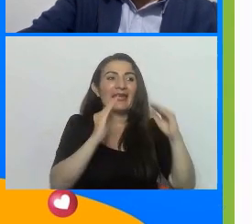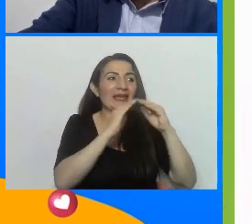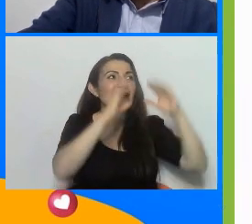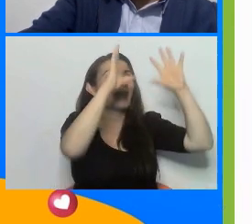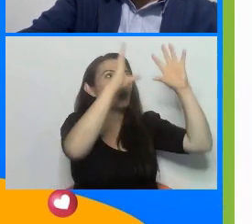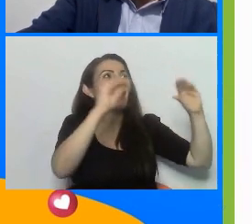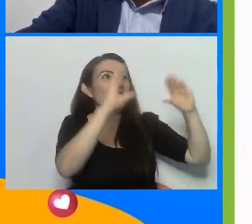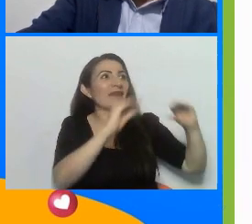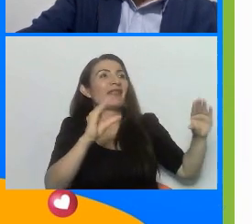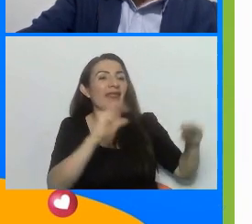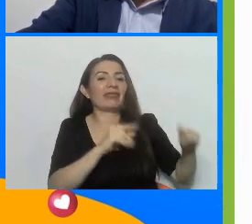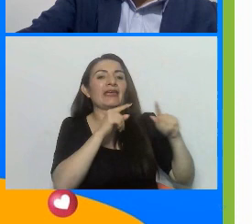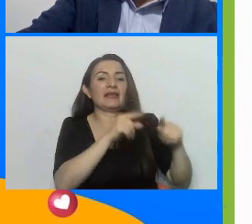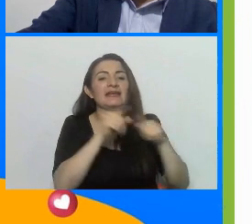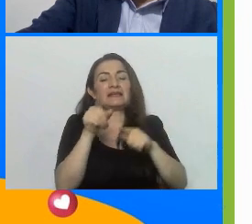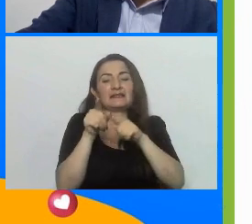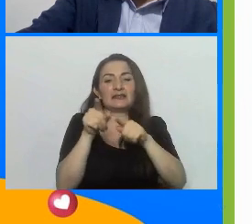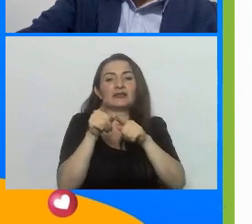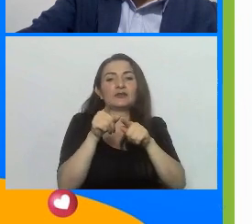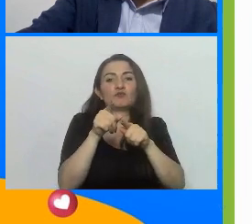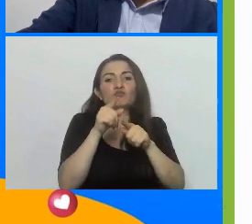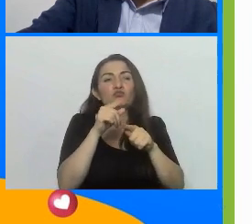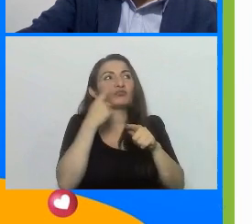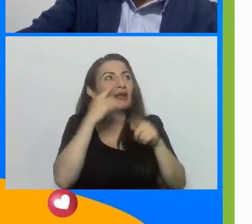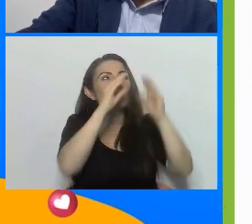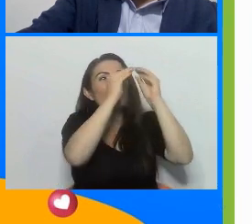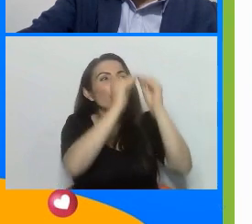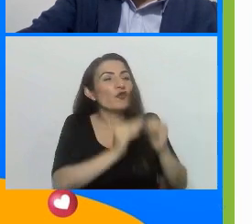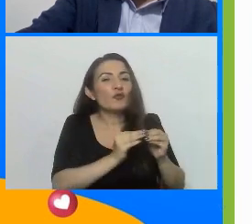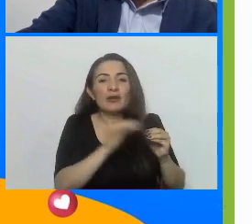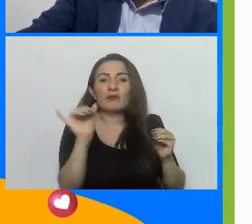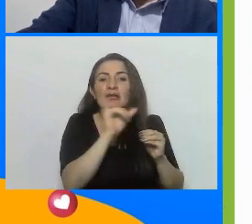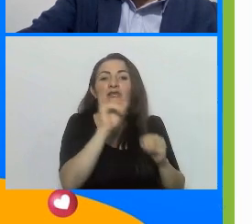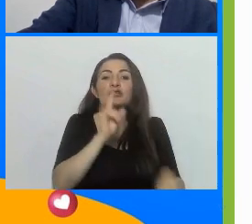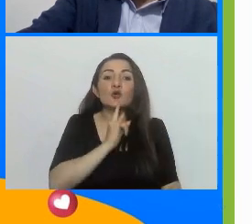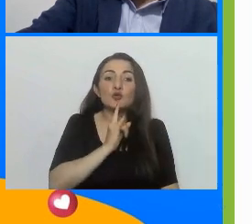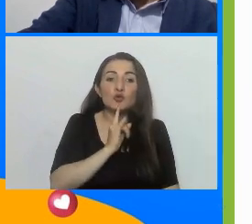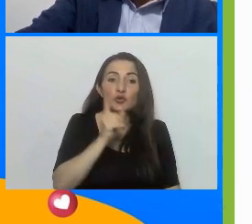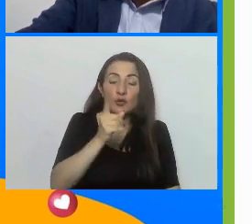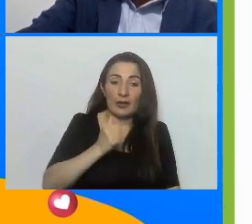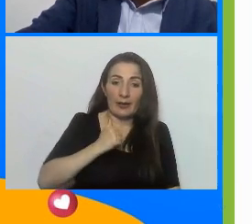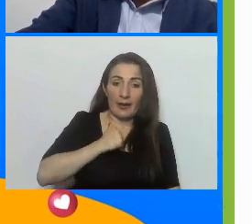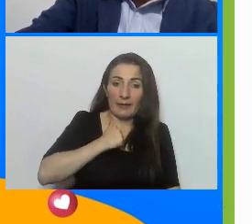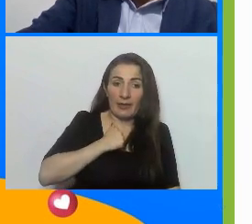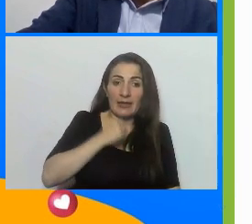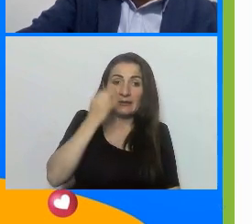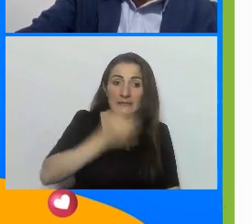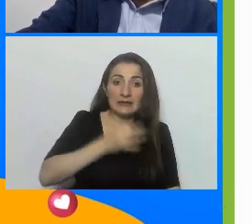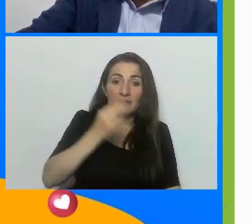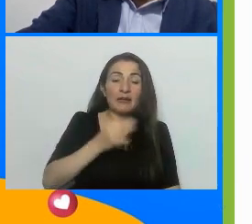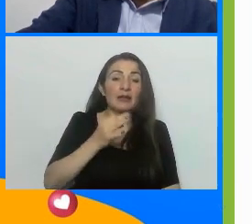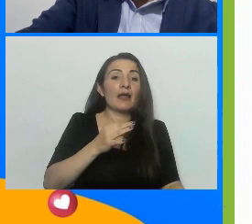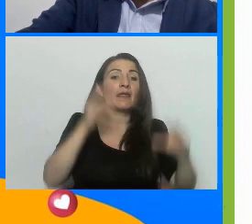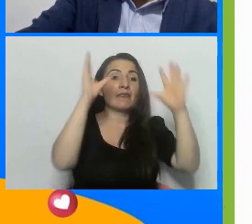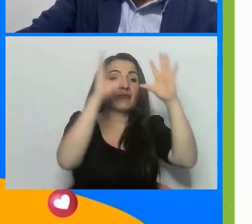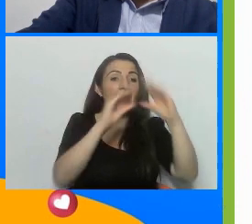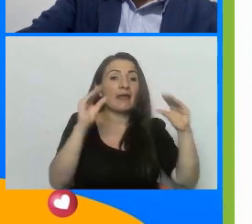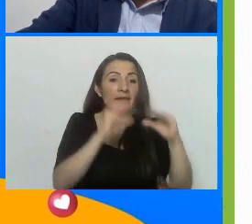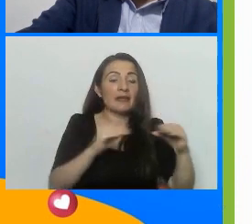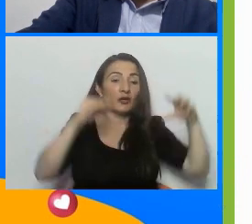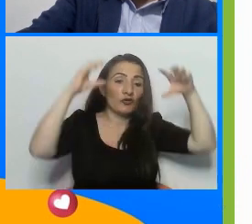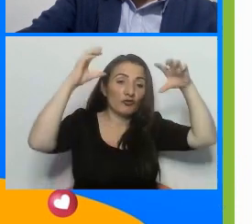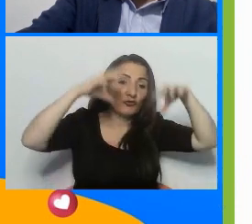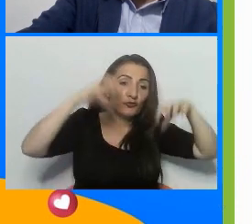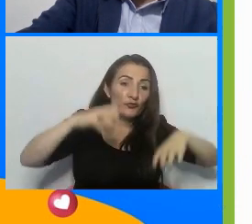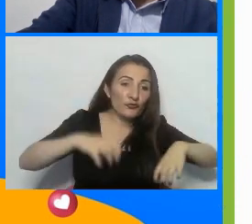pino, ¿sí? Entonces, ¿por qué? Pues porque en Estados Unidos y en Canadá, pues la época de Navidad coincide con el invierno, entonces